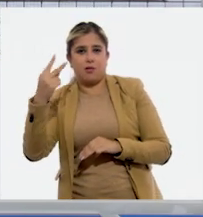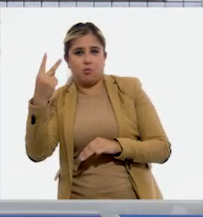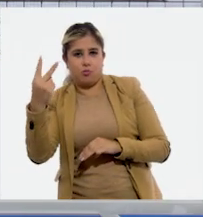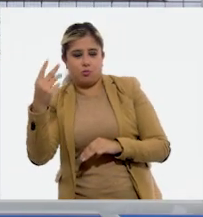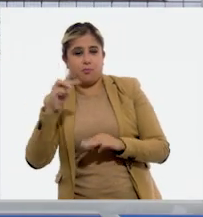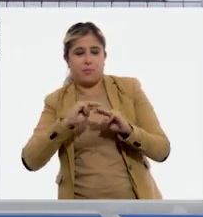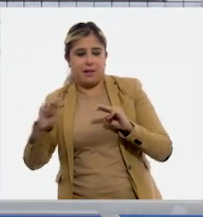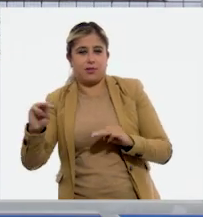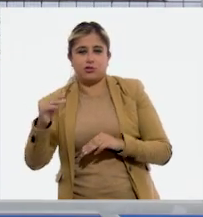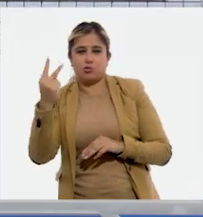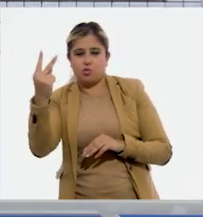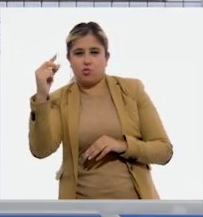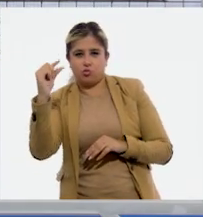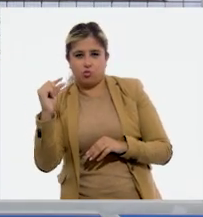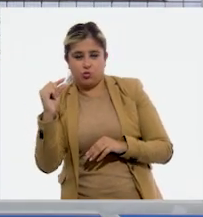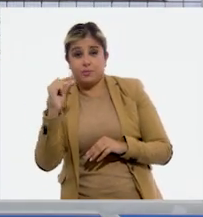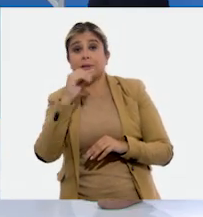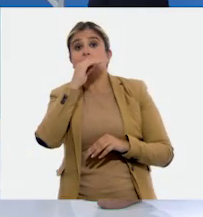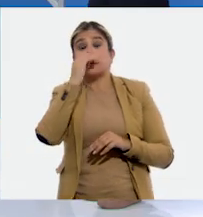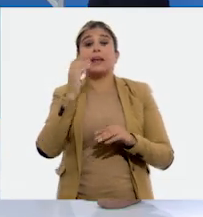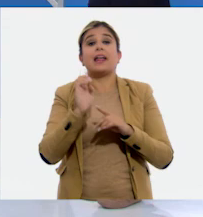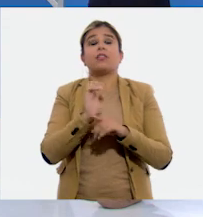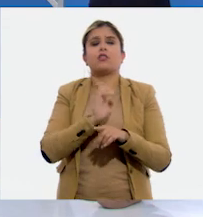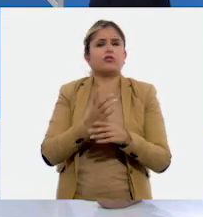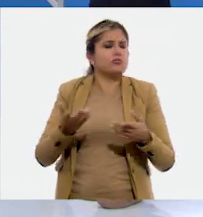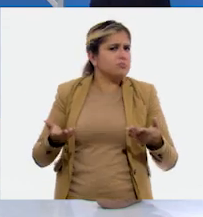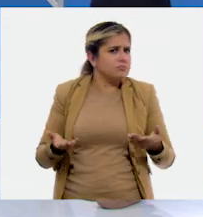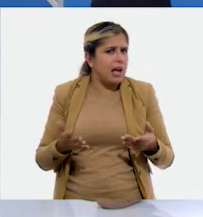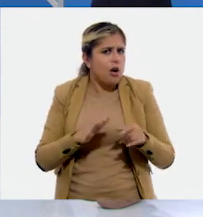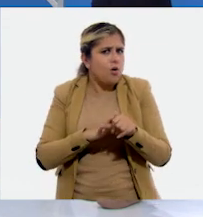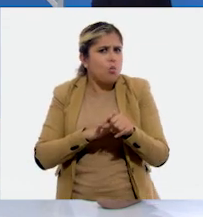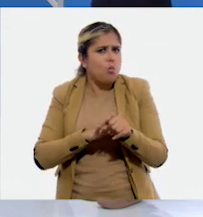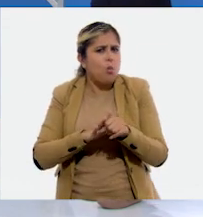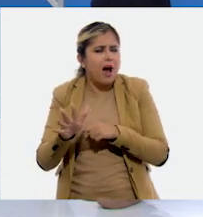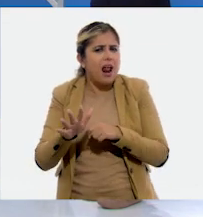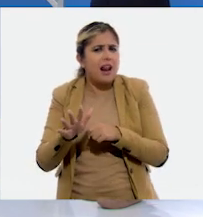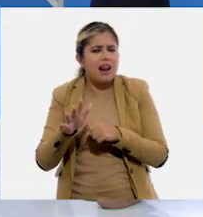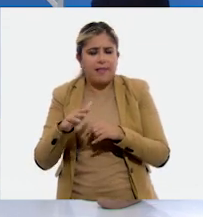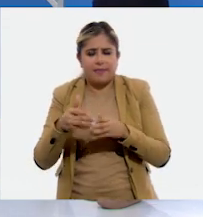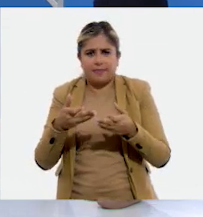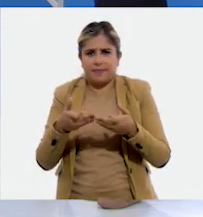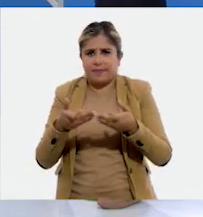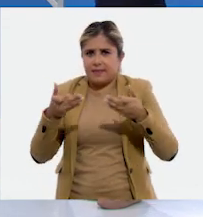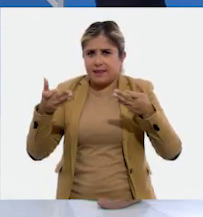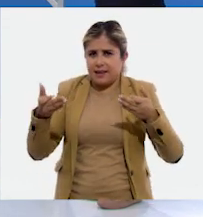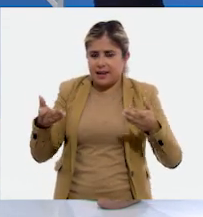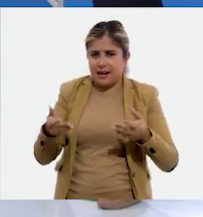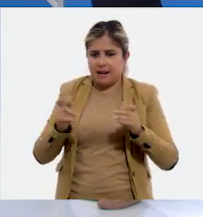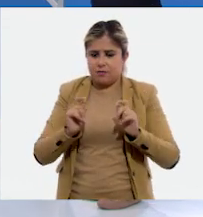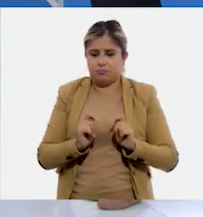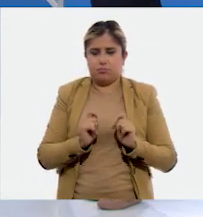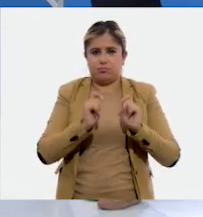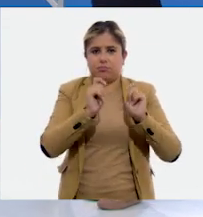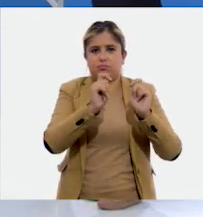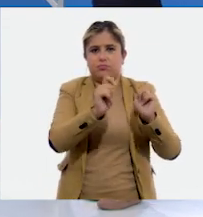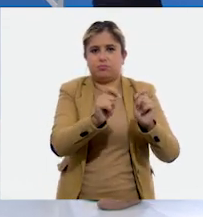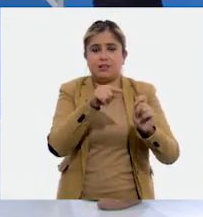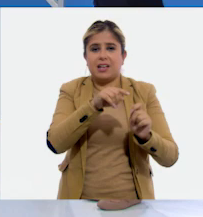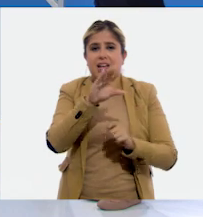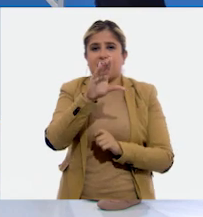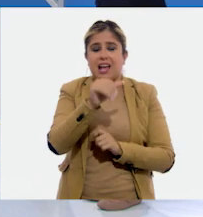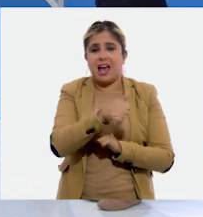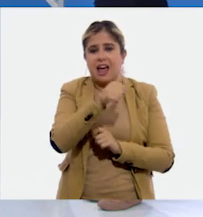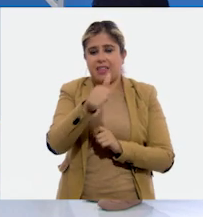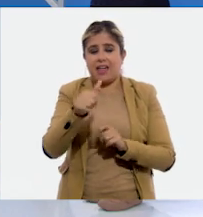maestra. Entonces, ¿cuál sería el terreno que corresponde a